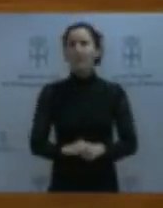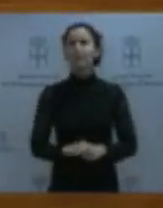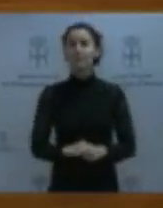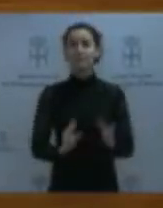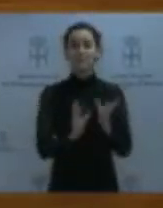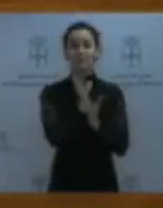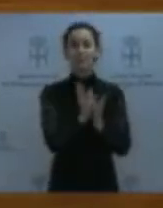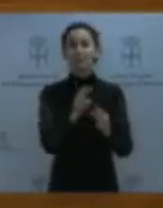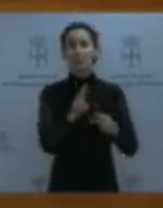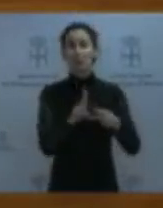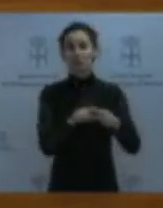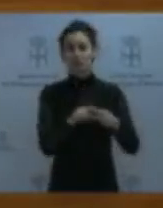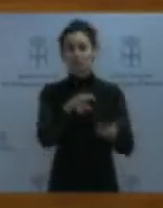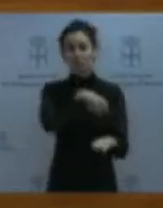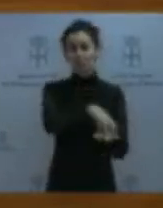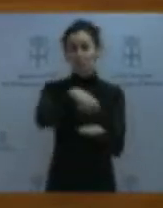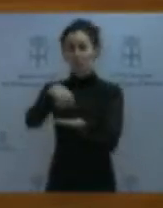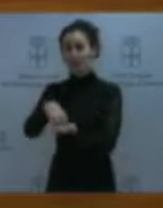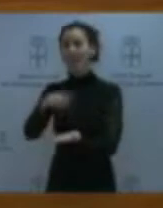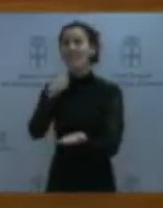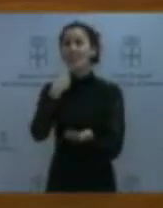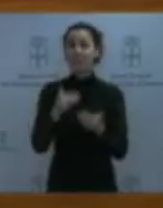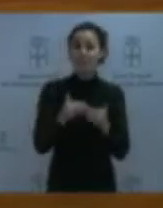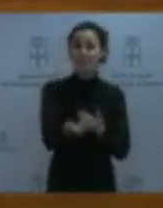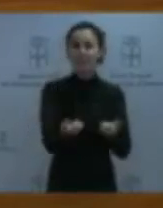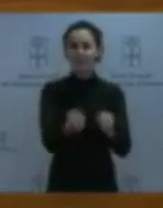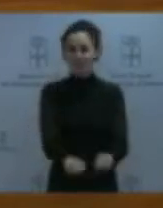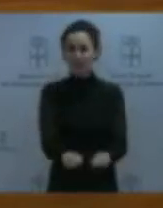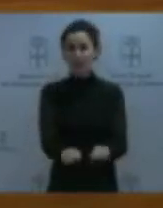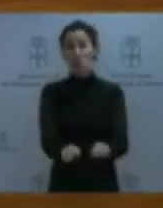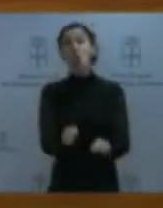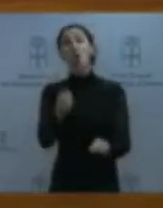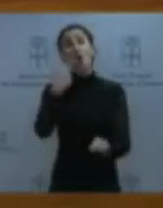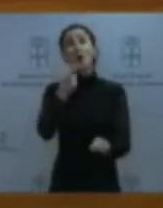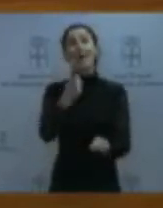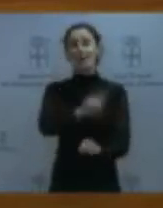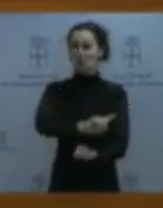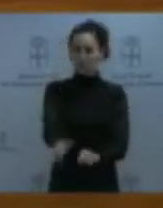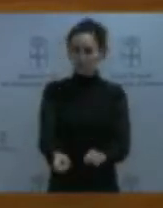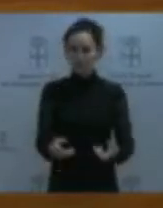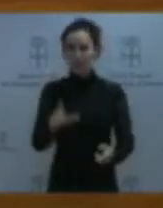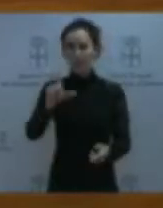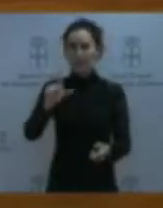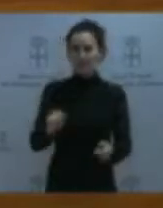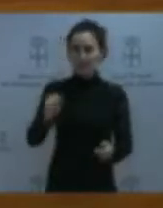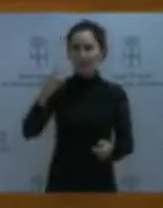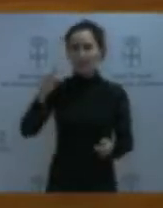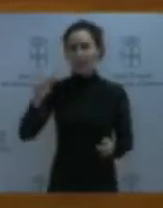justamente las que cierran, o las que dice que va a cerrar, que esperemos que no lo haga. Esta, Lada y Velilla del Río